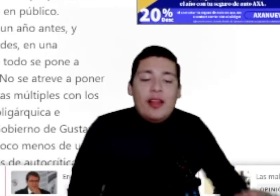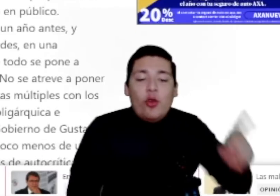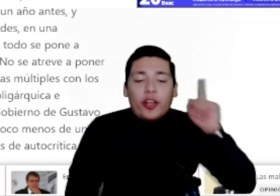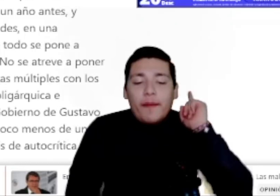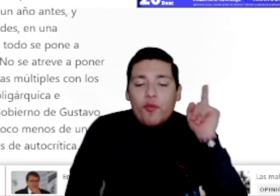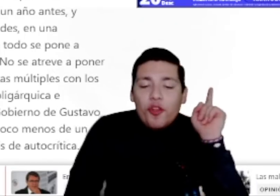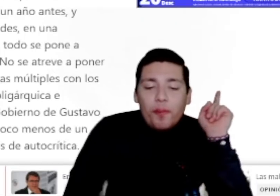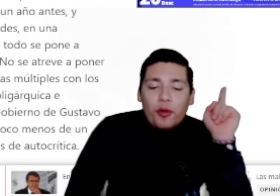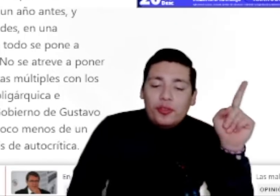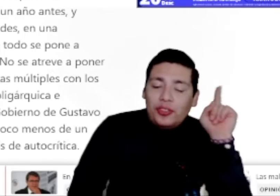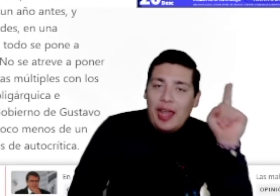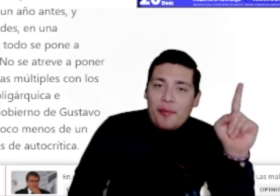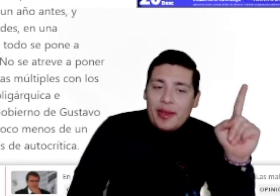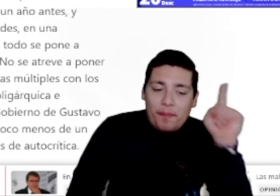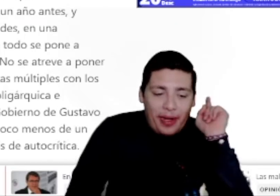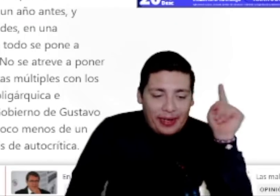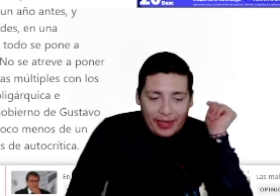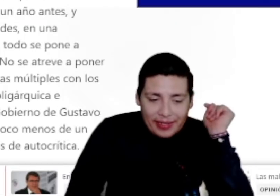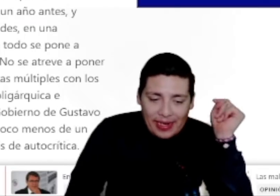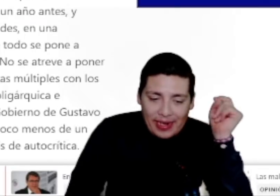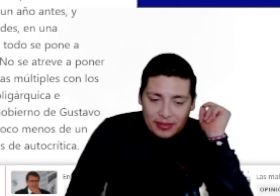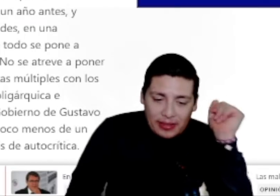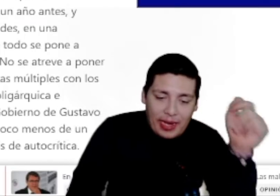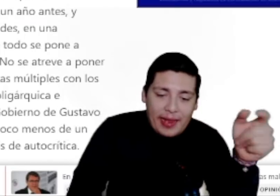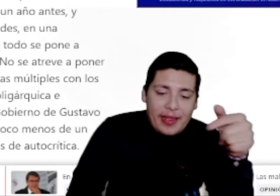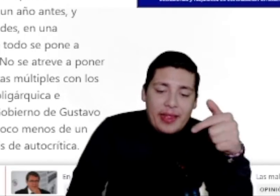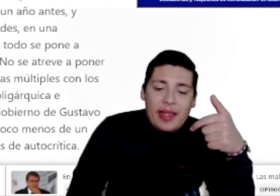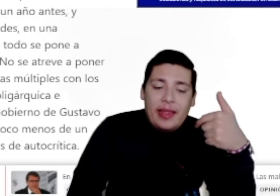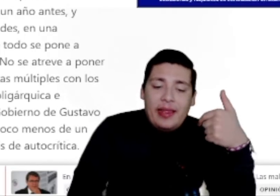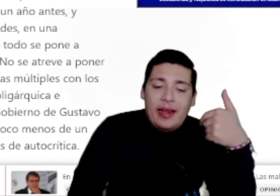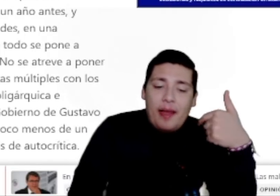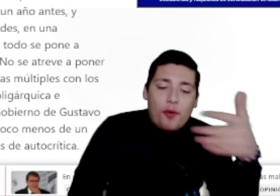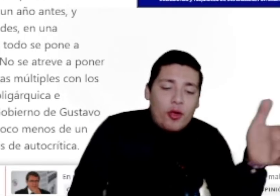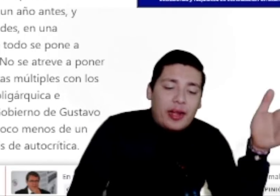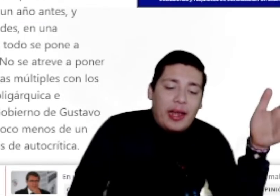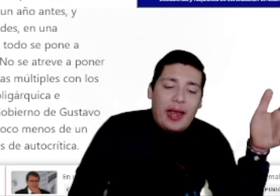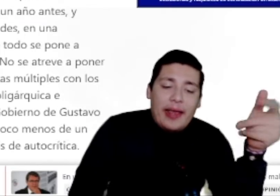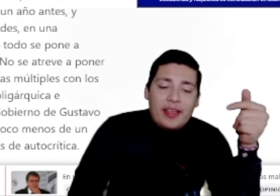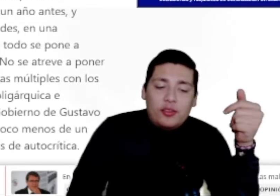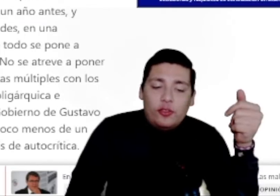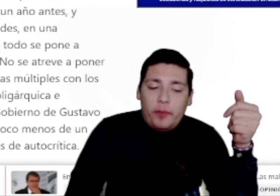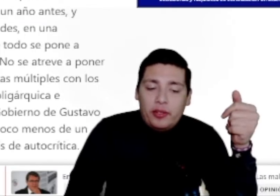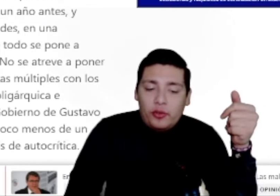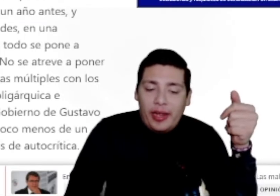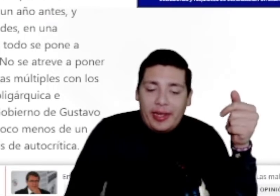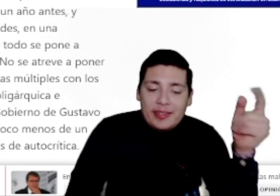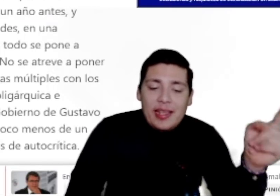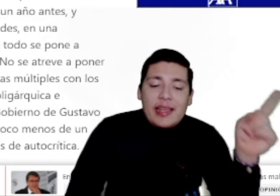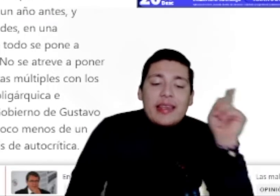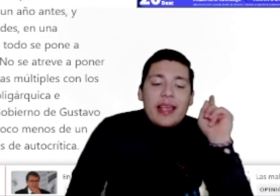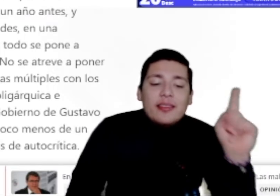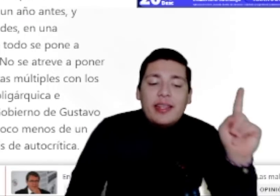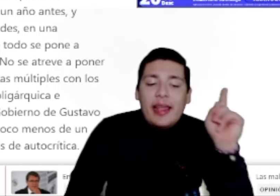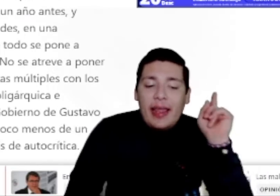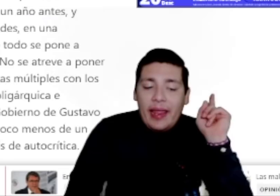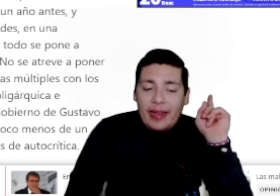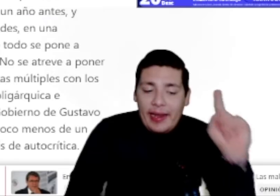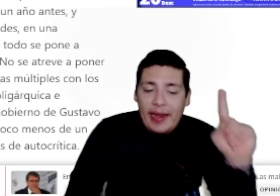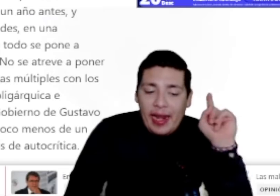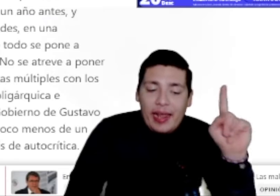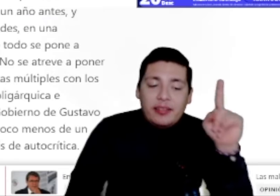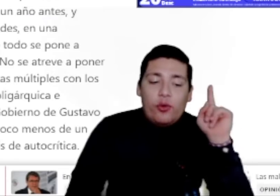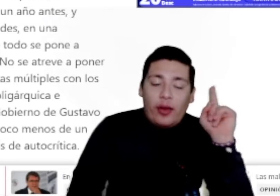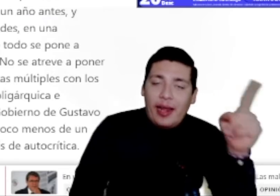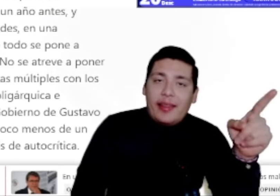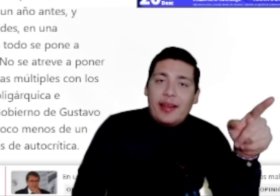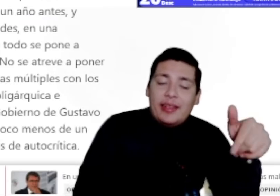Cárdenas. Lo que muy pocos saben, para que se les calle la boca a estos personajes, y es que el